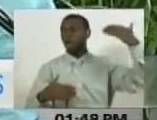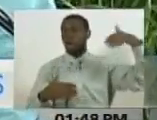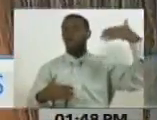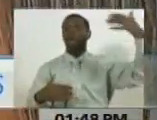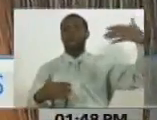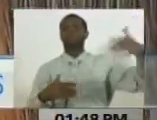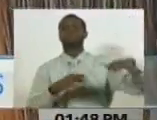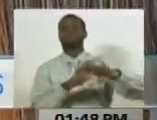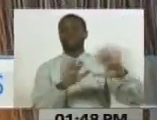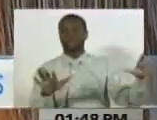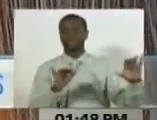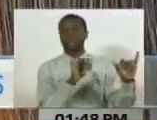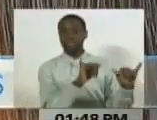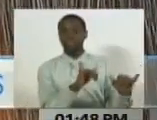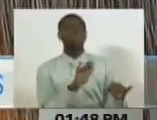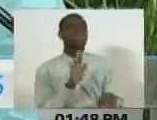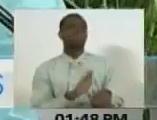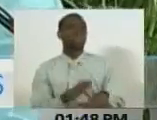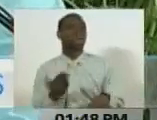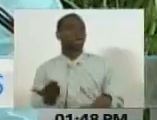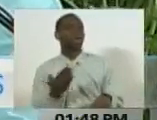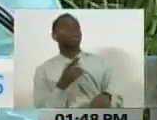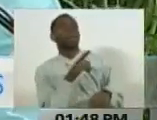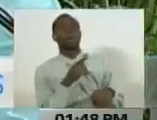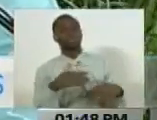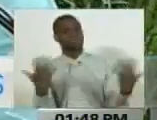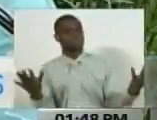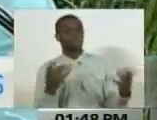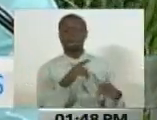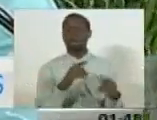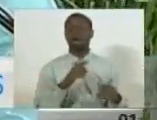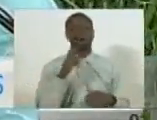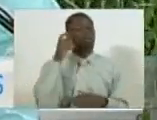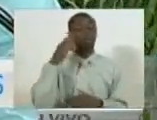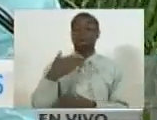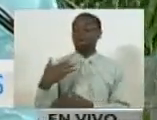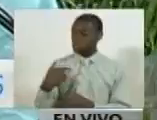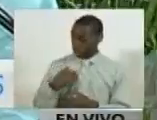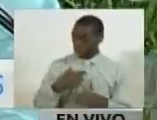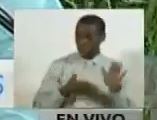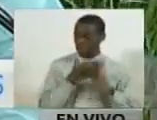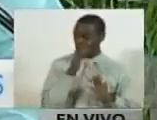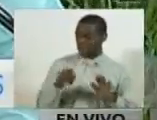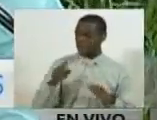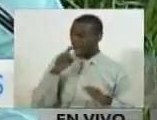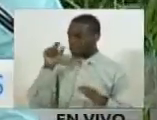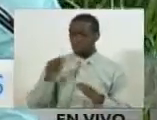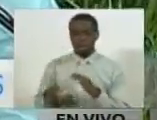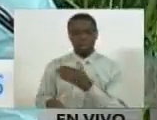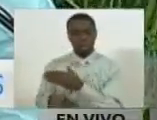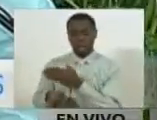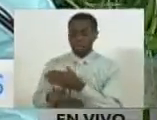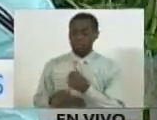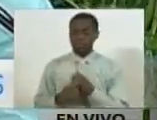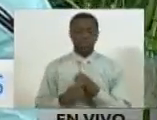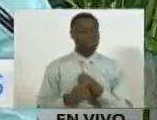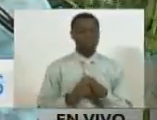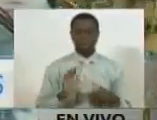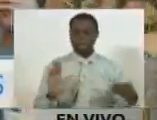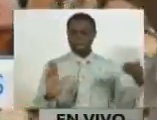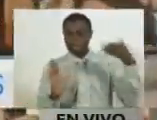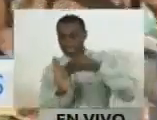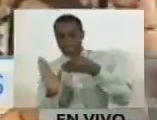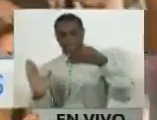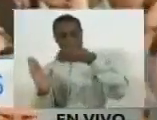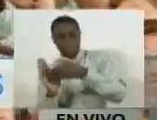Obama, porque él no podía aceptar que él se iba y Maduro se quedaba. Y entonces atacó a Venezuela por todos lados,